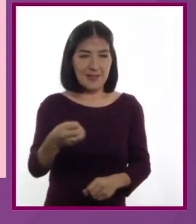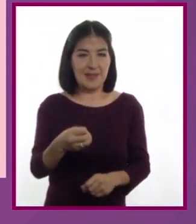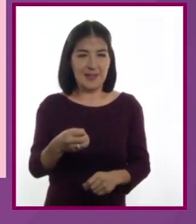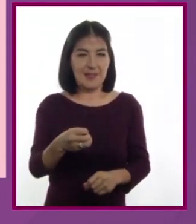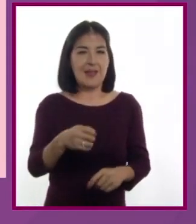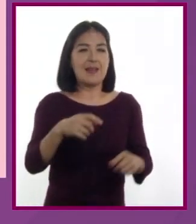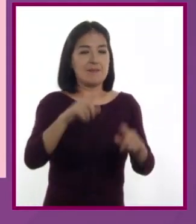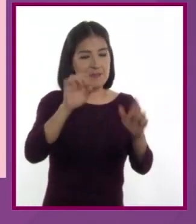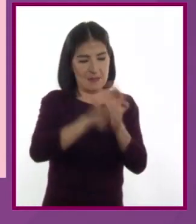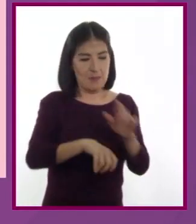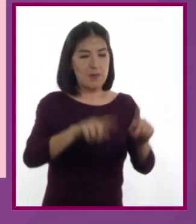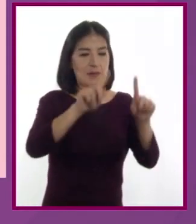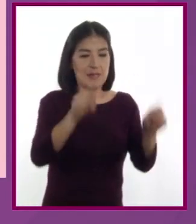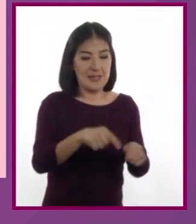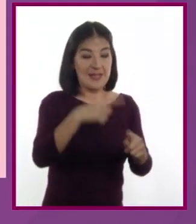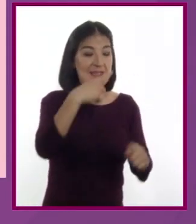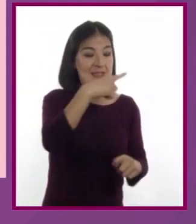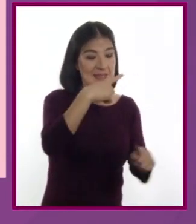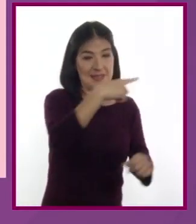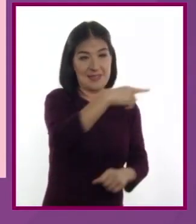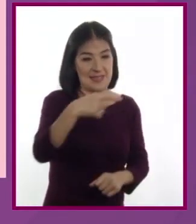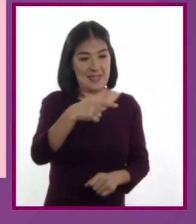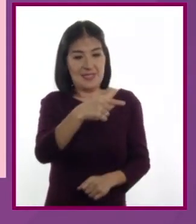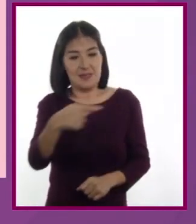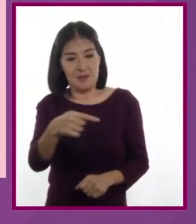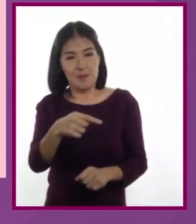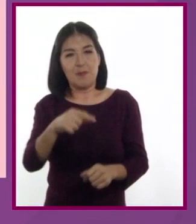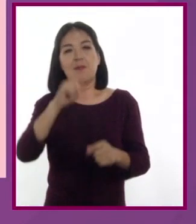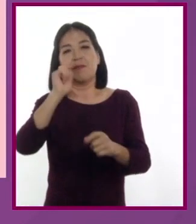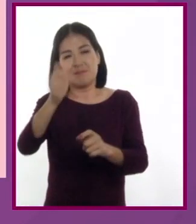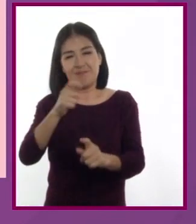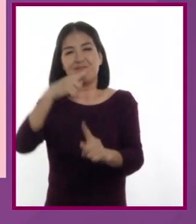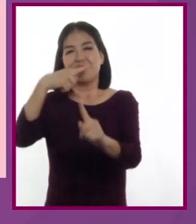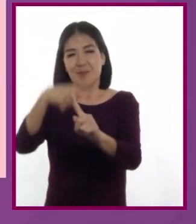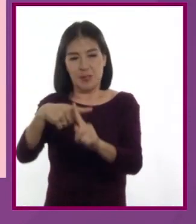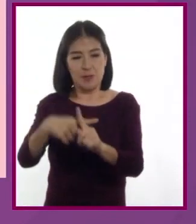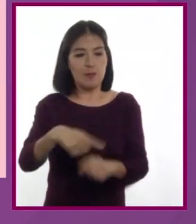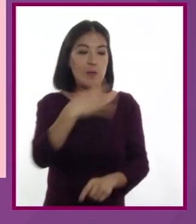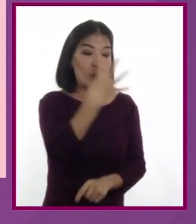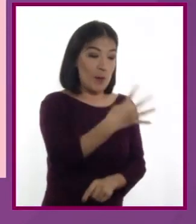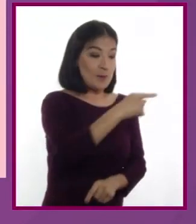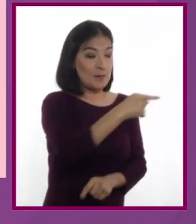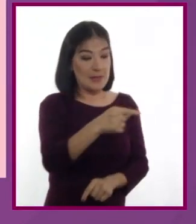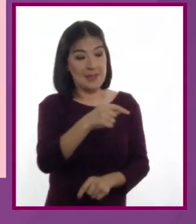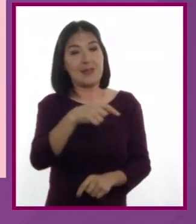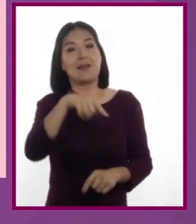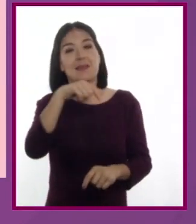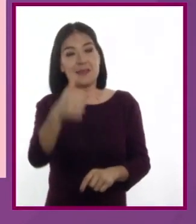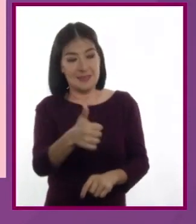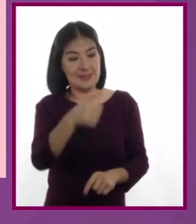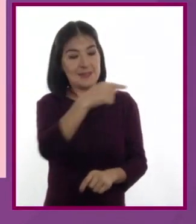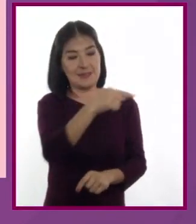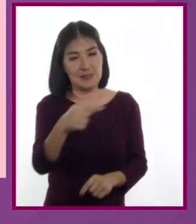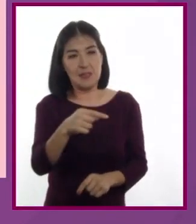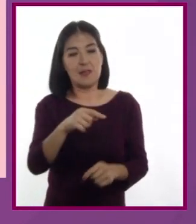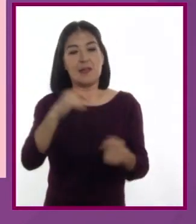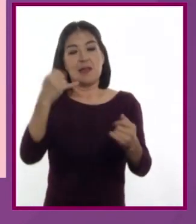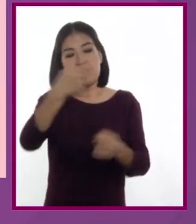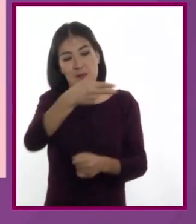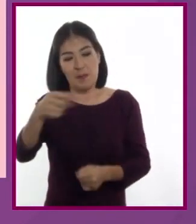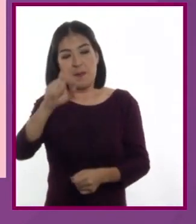negativo por negativo es igual a positivo, entonces 4 negativo por 6 negativo es igual a 24